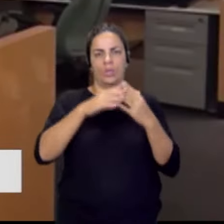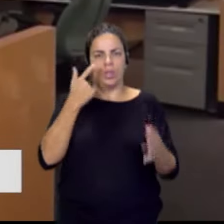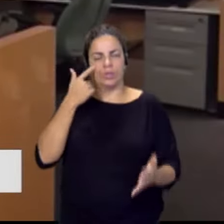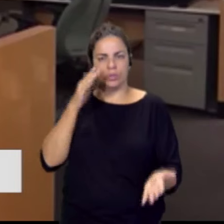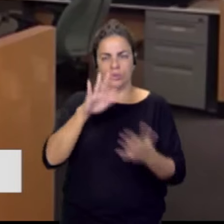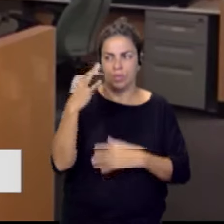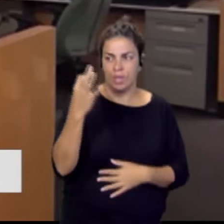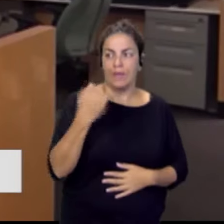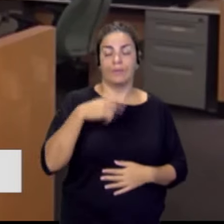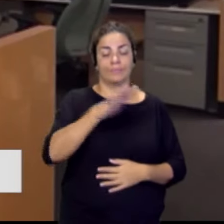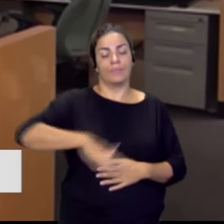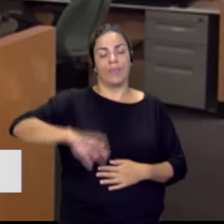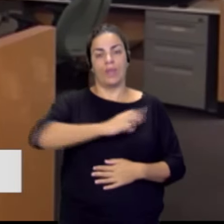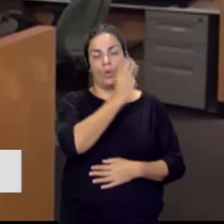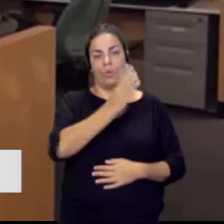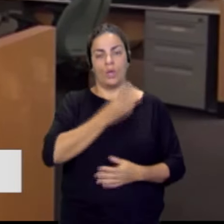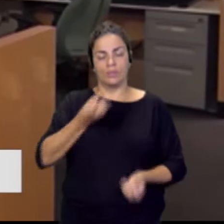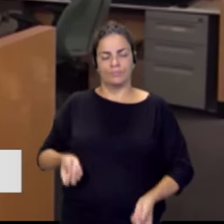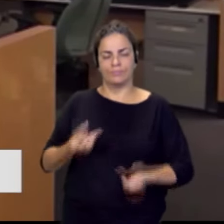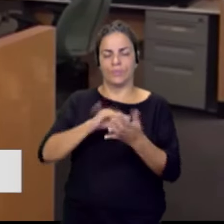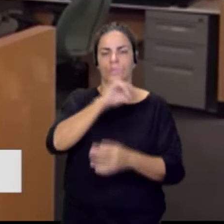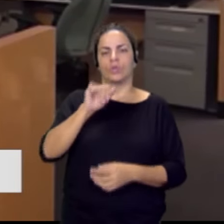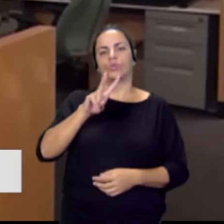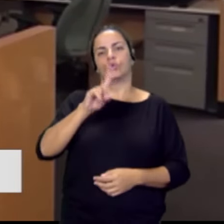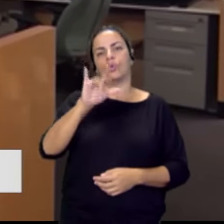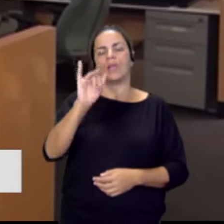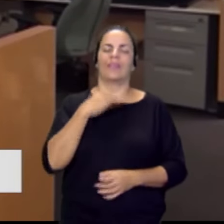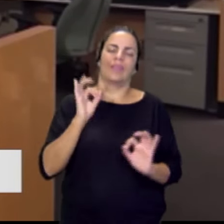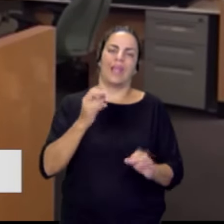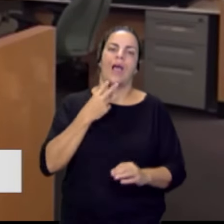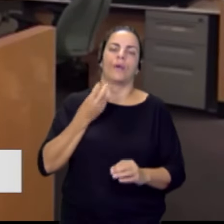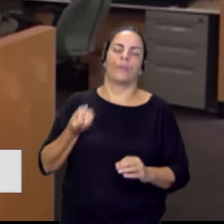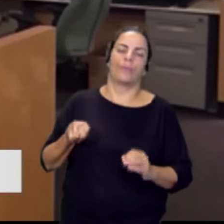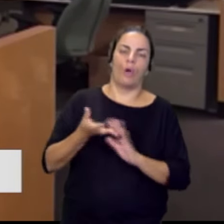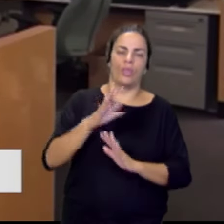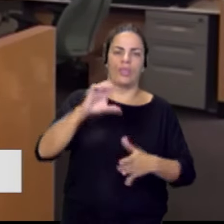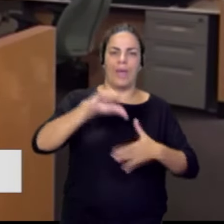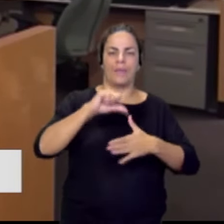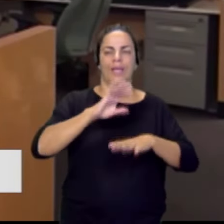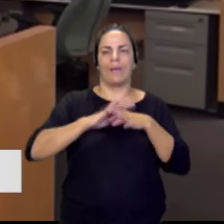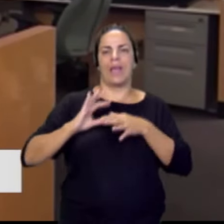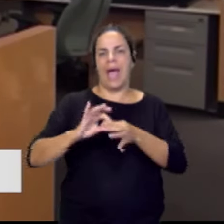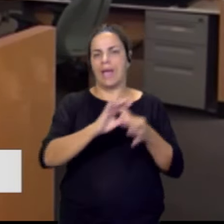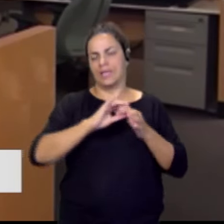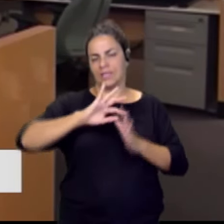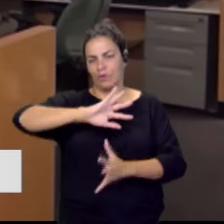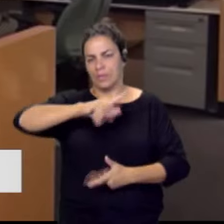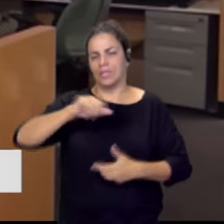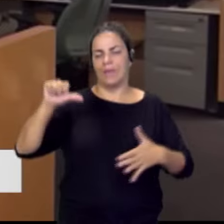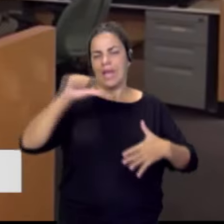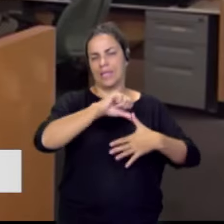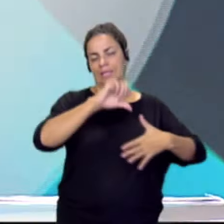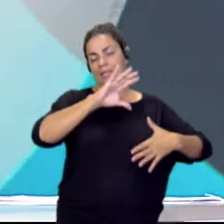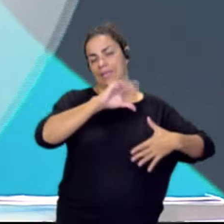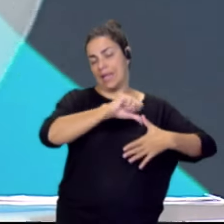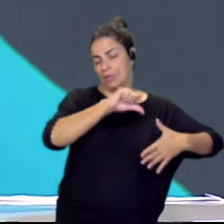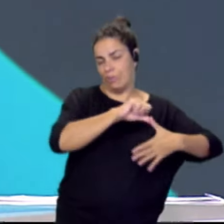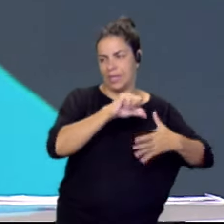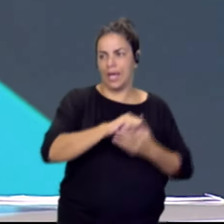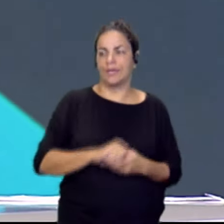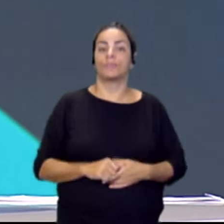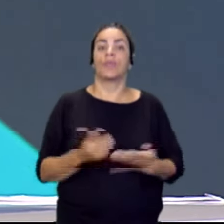Desde Washington, informó Julia Riera de La Voz de América para la Alianza Informativa Latinoamericana. Bueno,